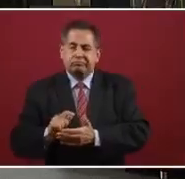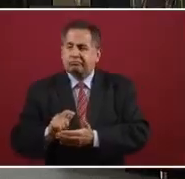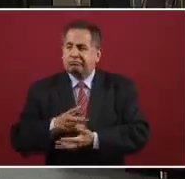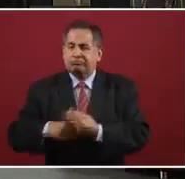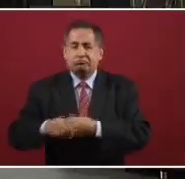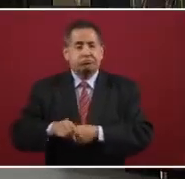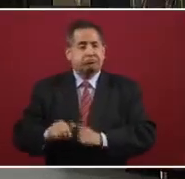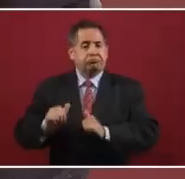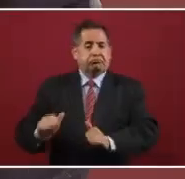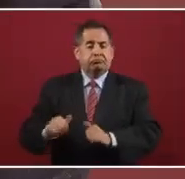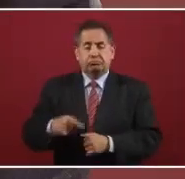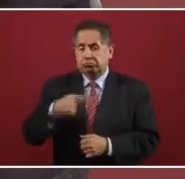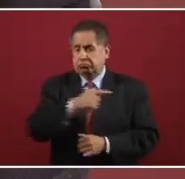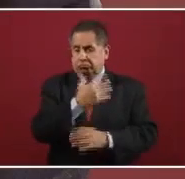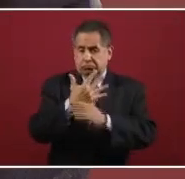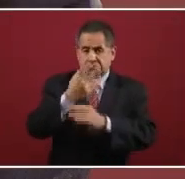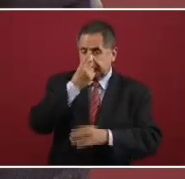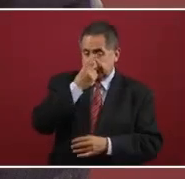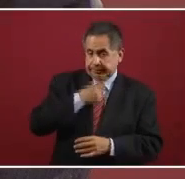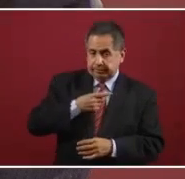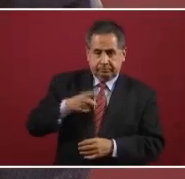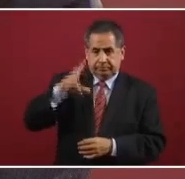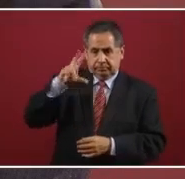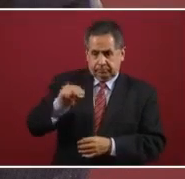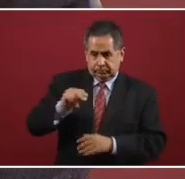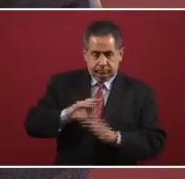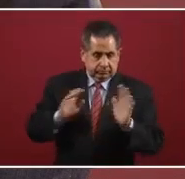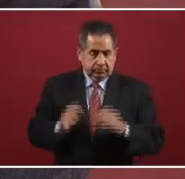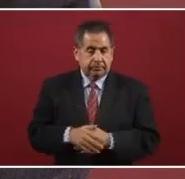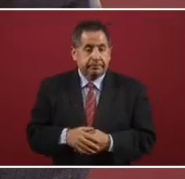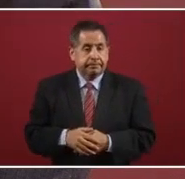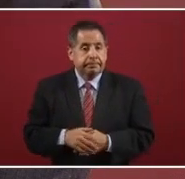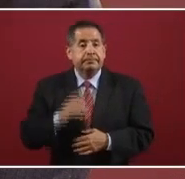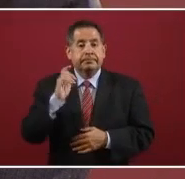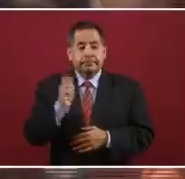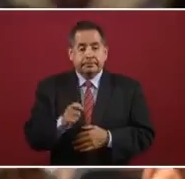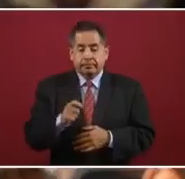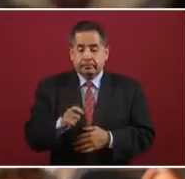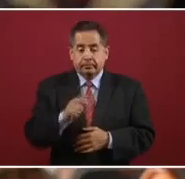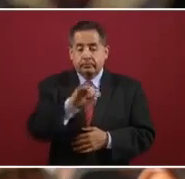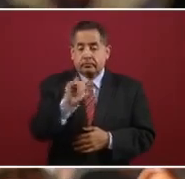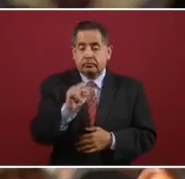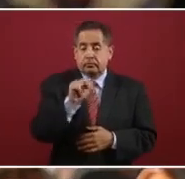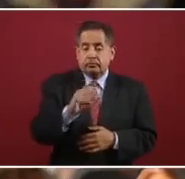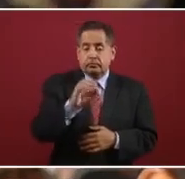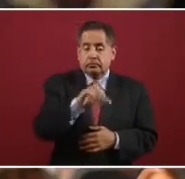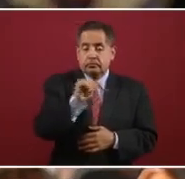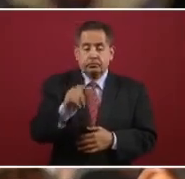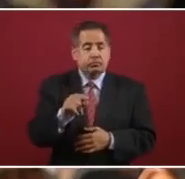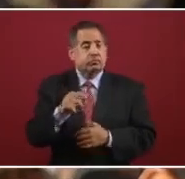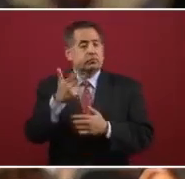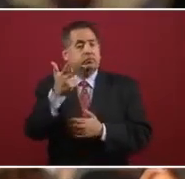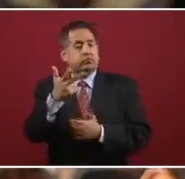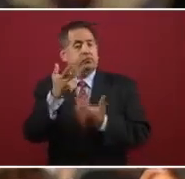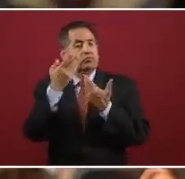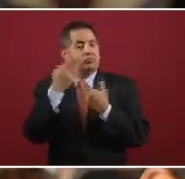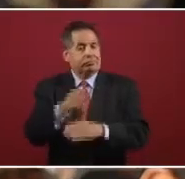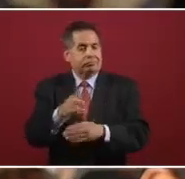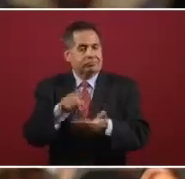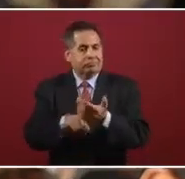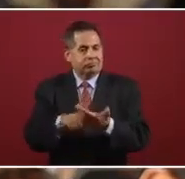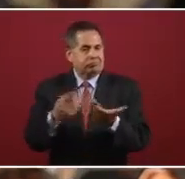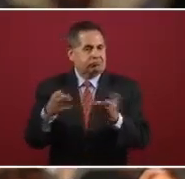nos dijo que no. Ya bloquearon 8 cuentas cercanas a Juan Collado. ¿Por qué, si los